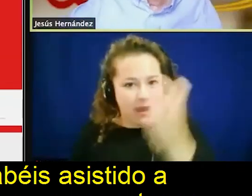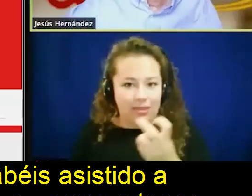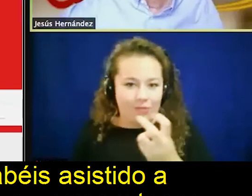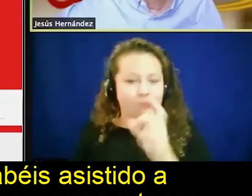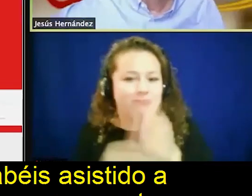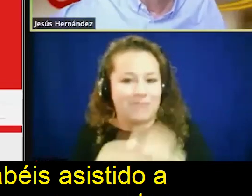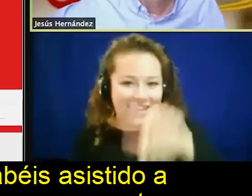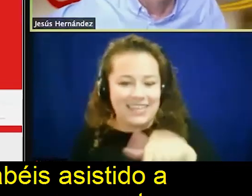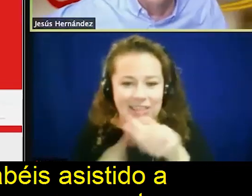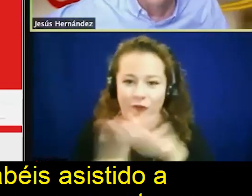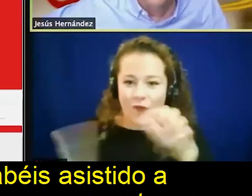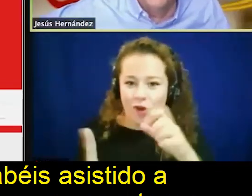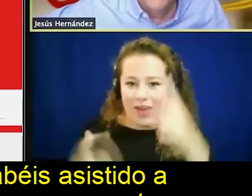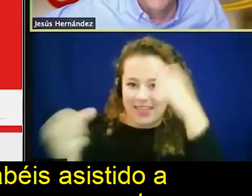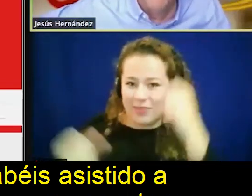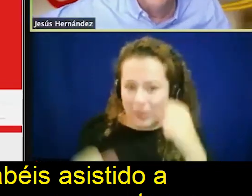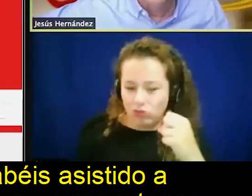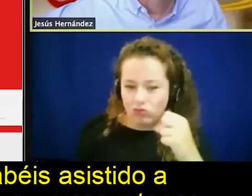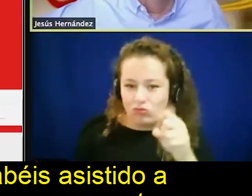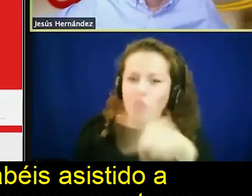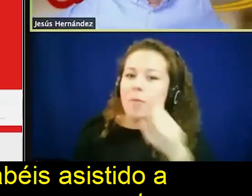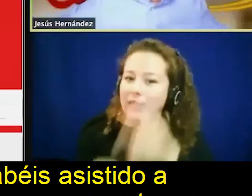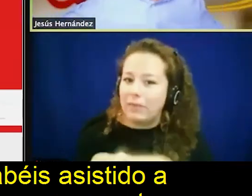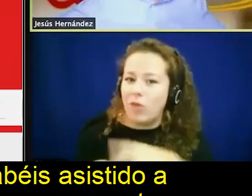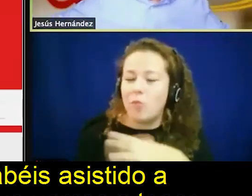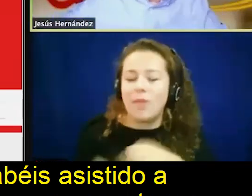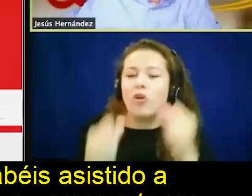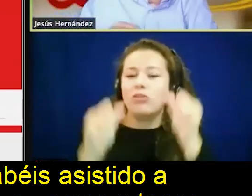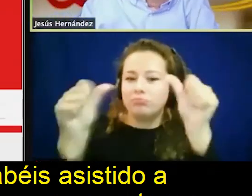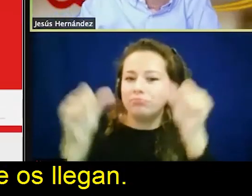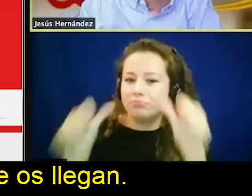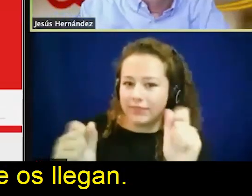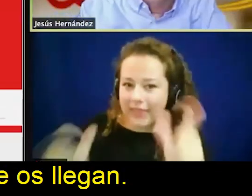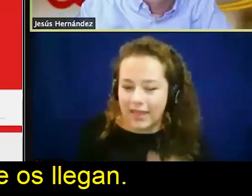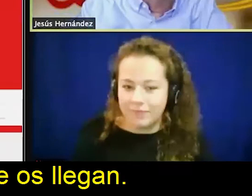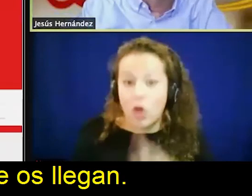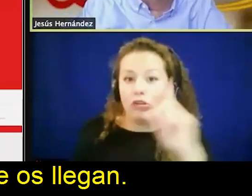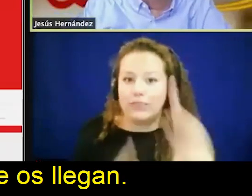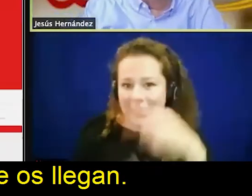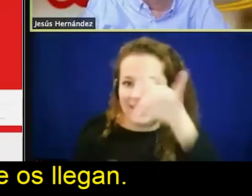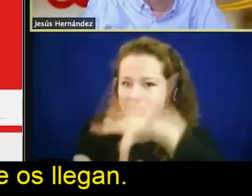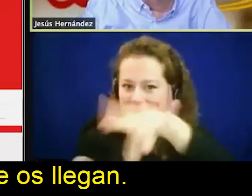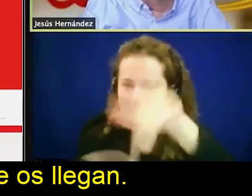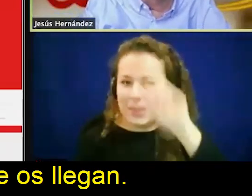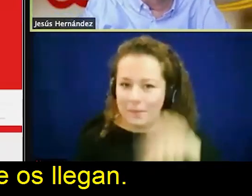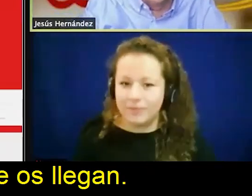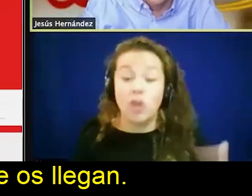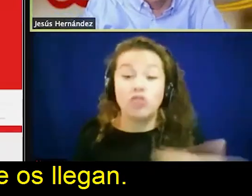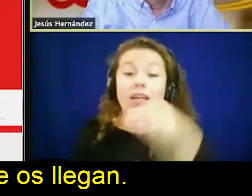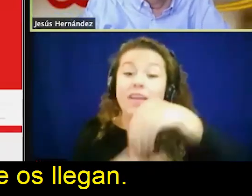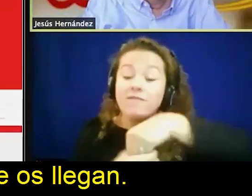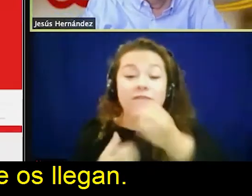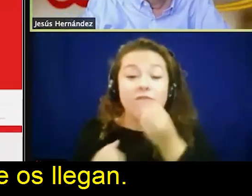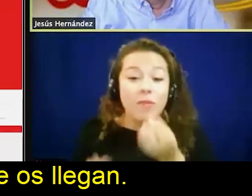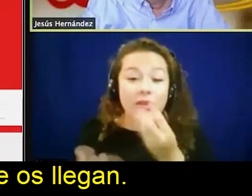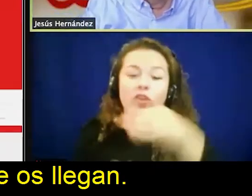o a este foro de expertos o a las diferentes ediciones que vamos a tener. Tenéis toda la información en los correos que